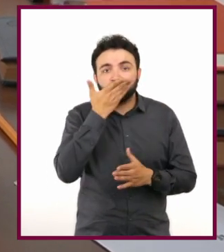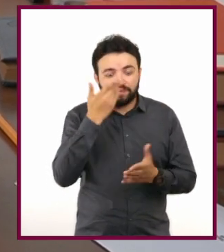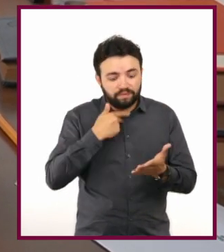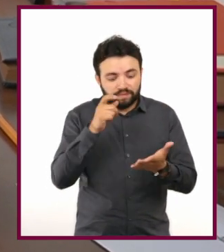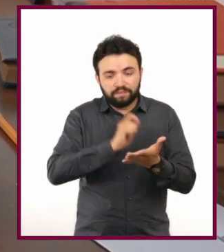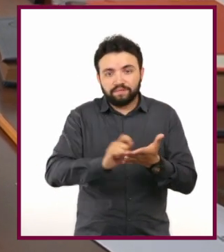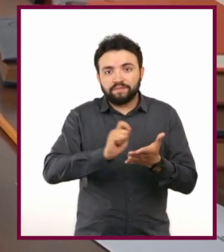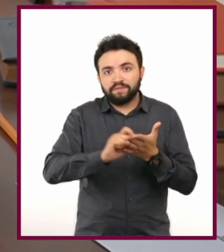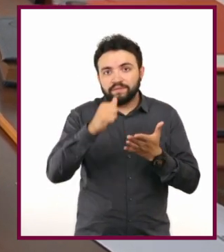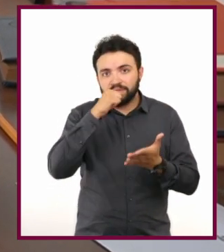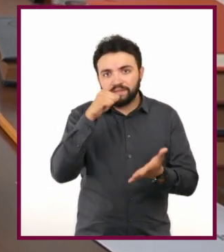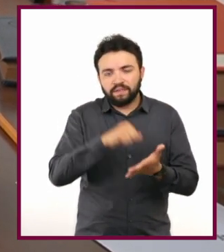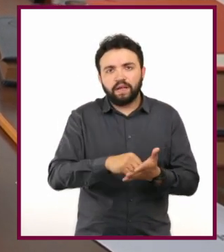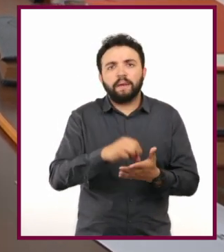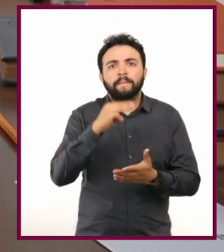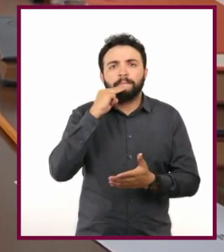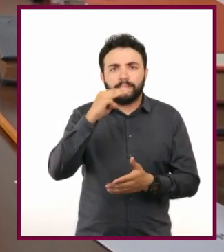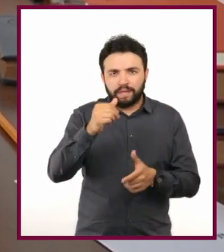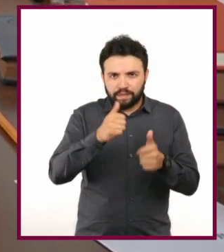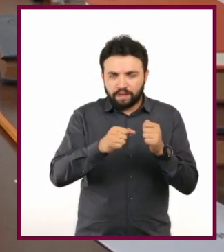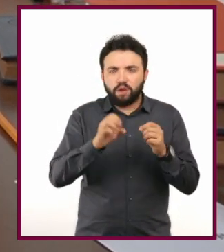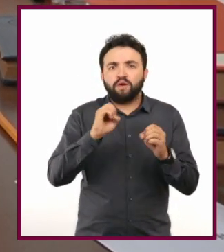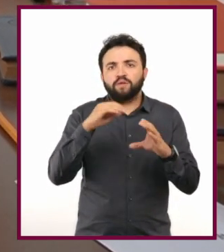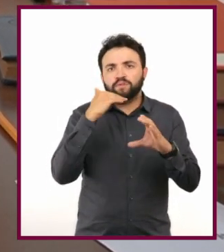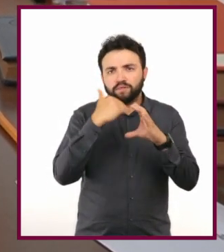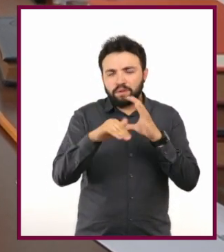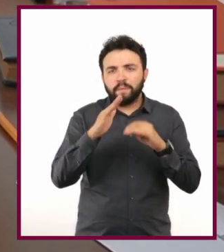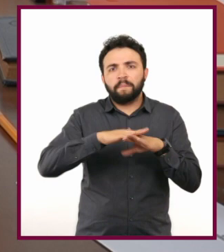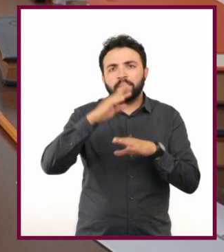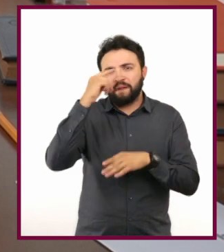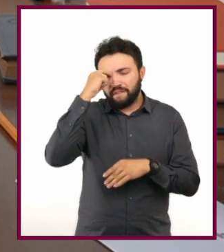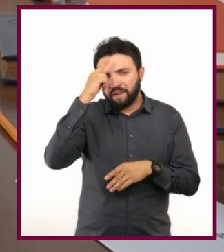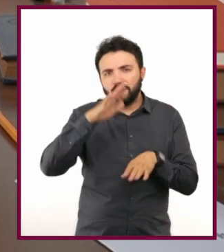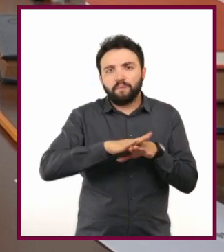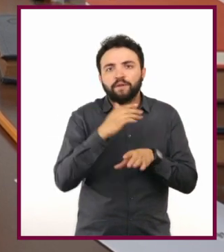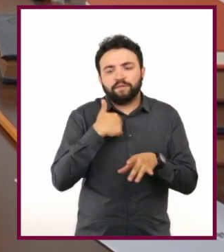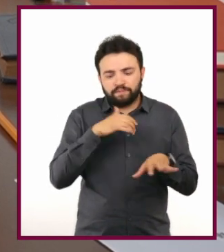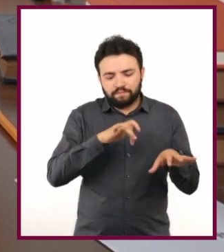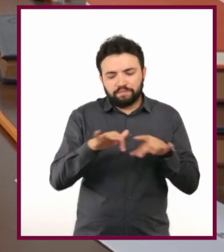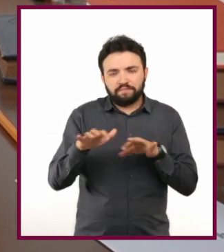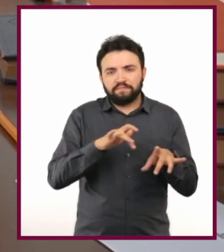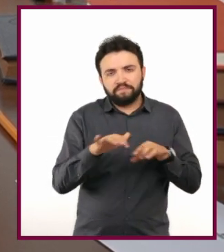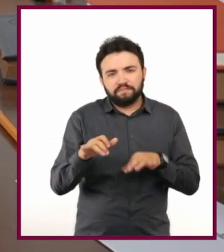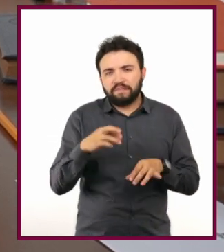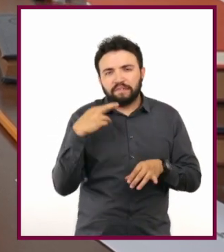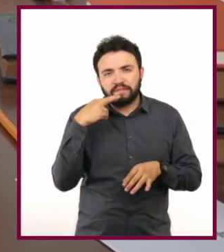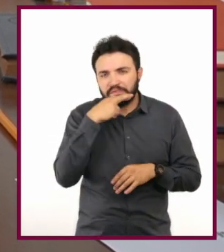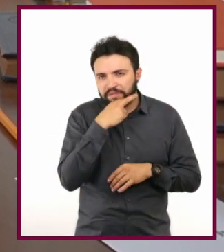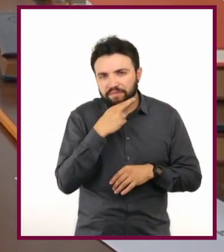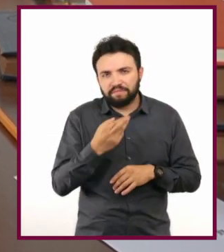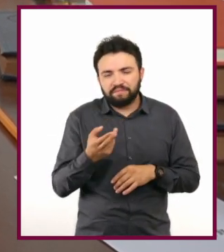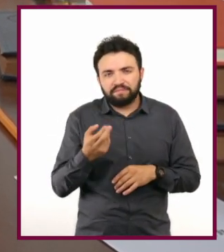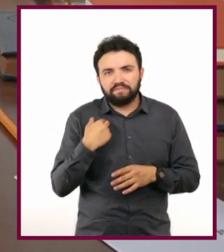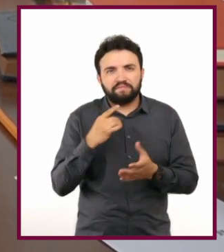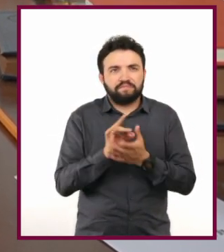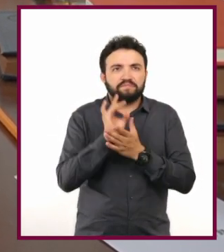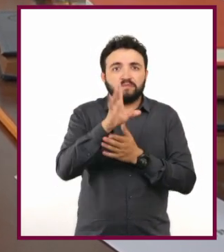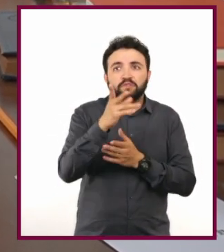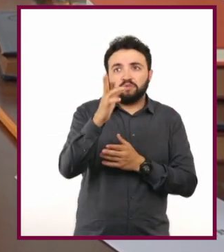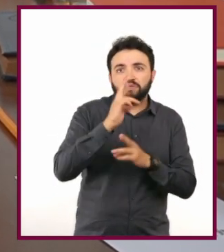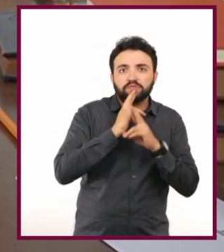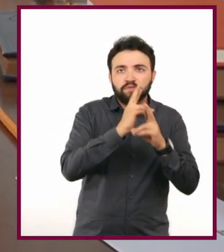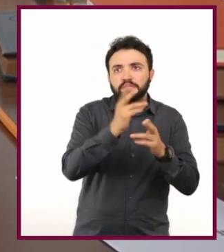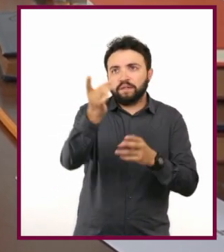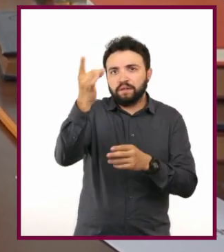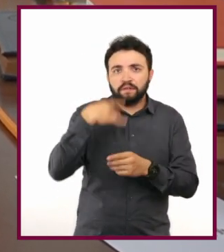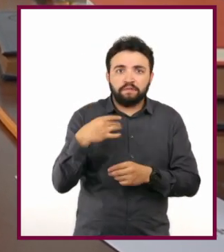estoy acostumbrada a escribir cartas. Por mensaje o correo electrónico me sería más fácil porque te escribiría unos renglones y casi de